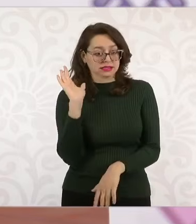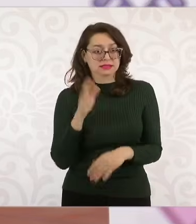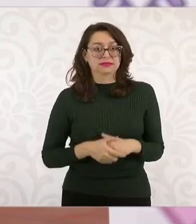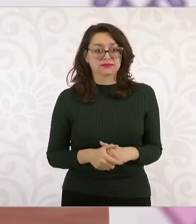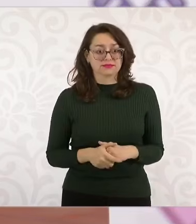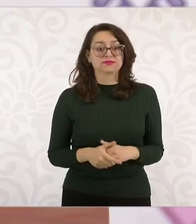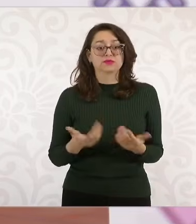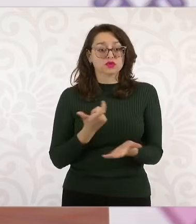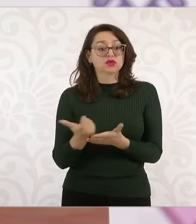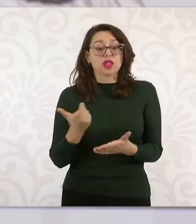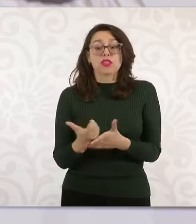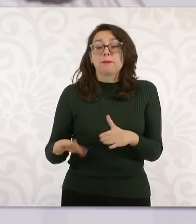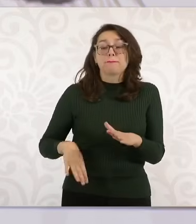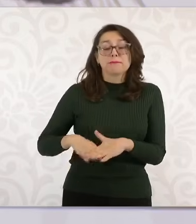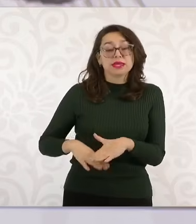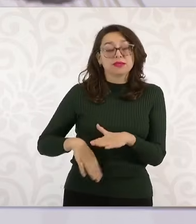con el salario mínimo.